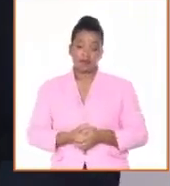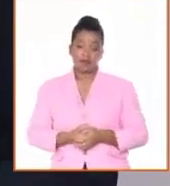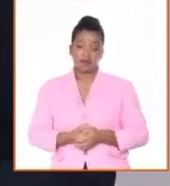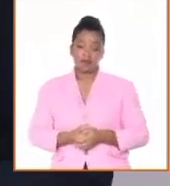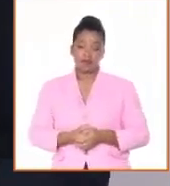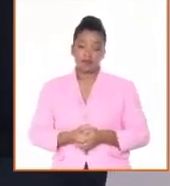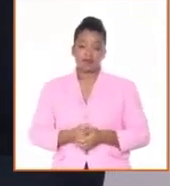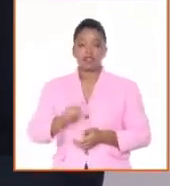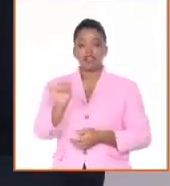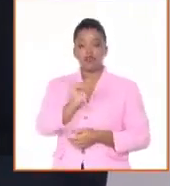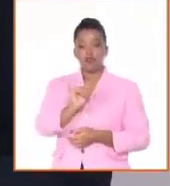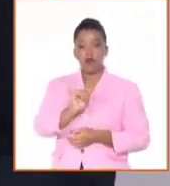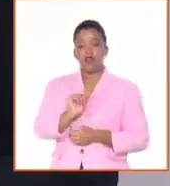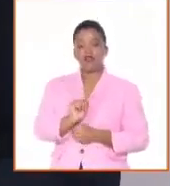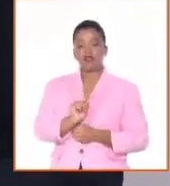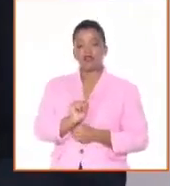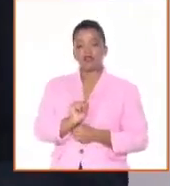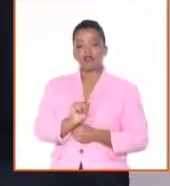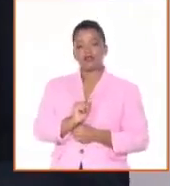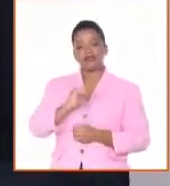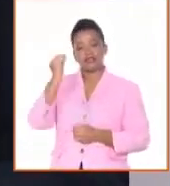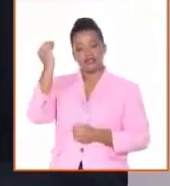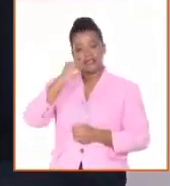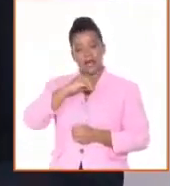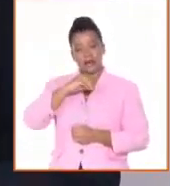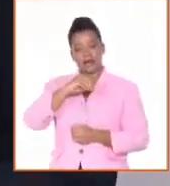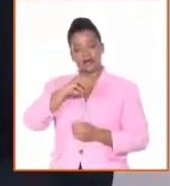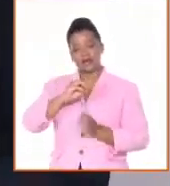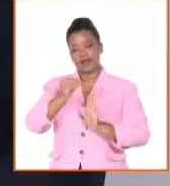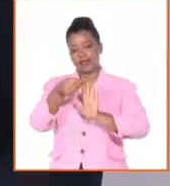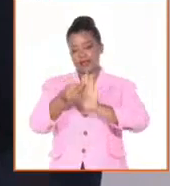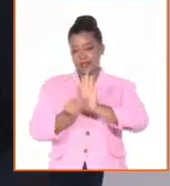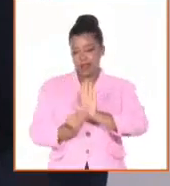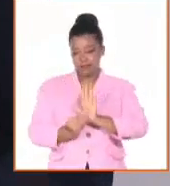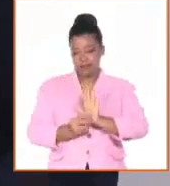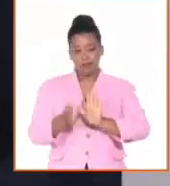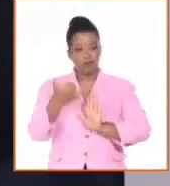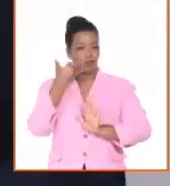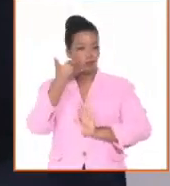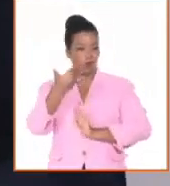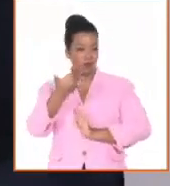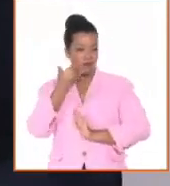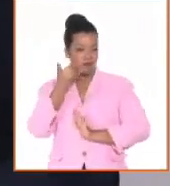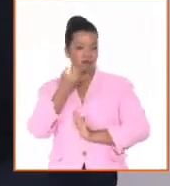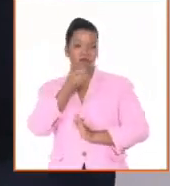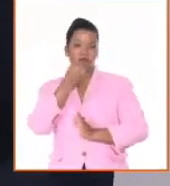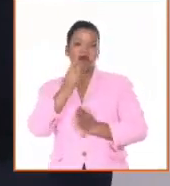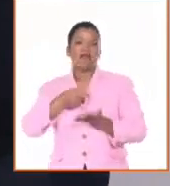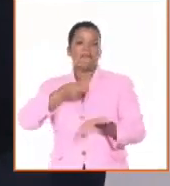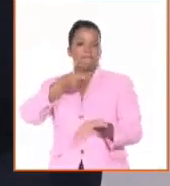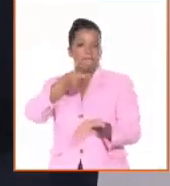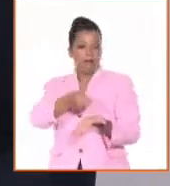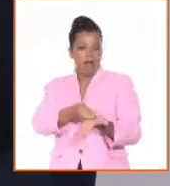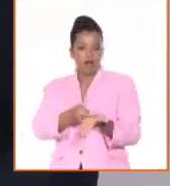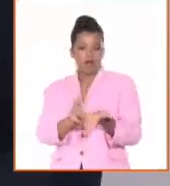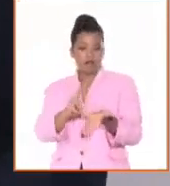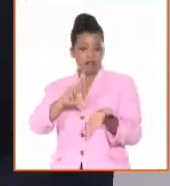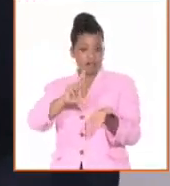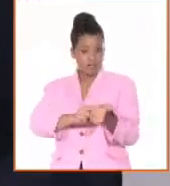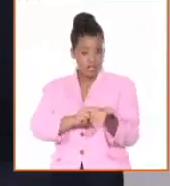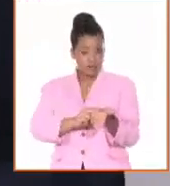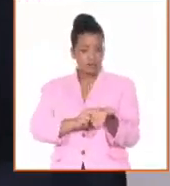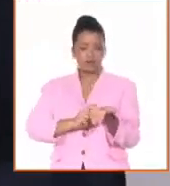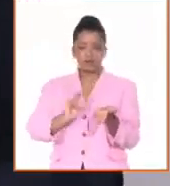pago virtual es decir el pago que las personas pueden hacer al haber adquirido el valor del sello a través de